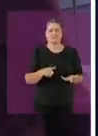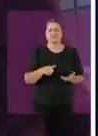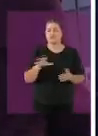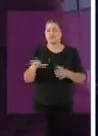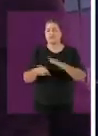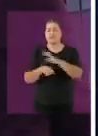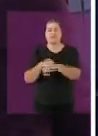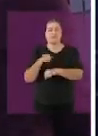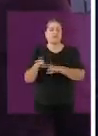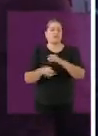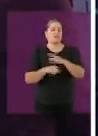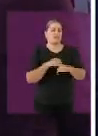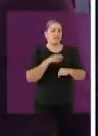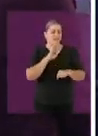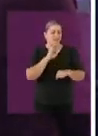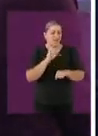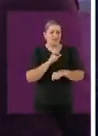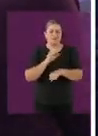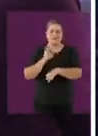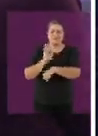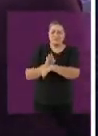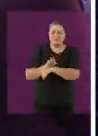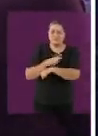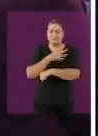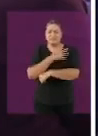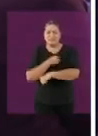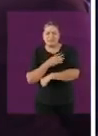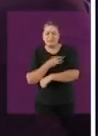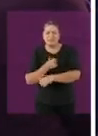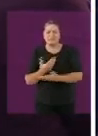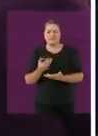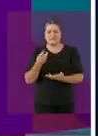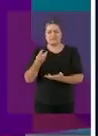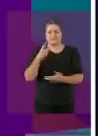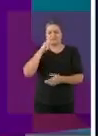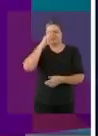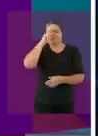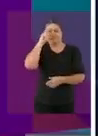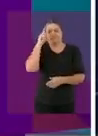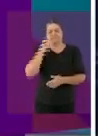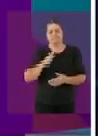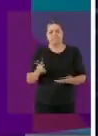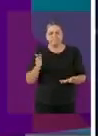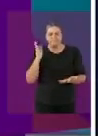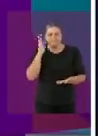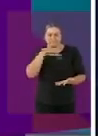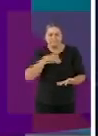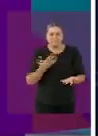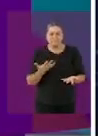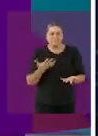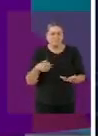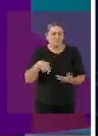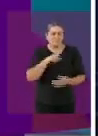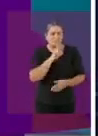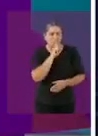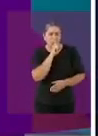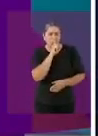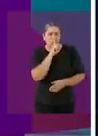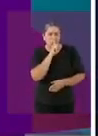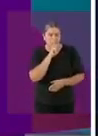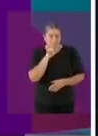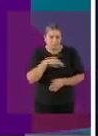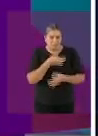interesantes en materia de salud de Educación y de justicia entonces eh movimiento ciudadano está apostando